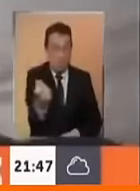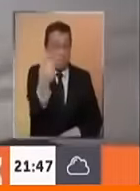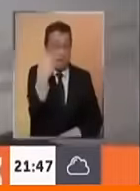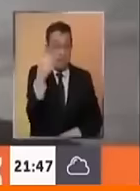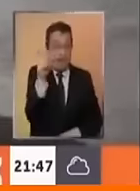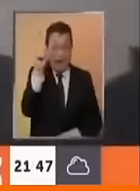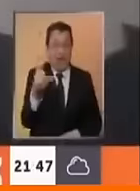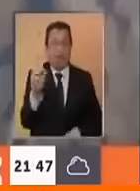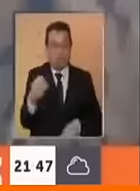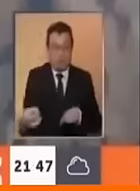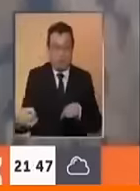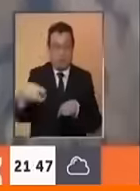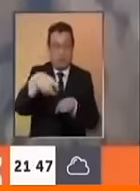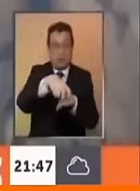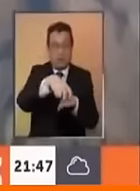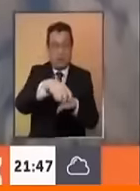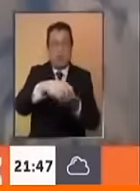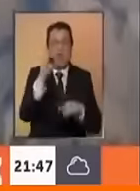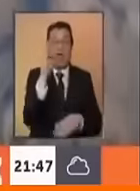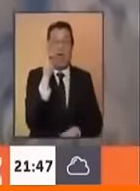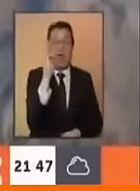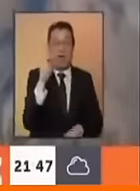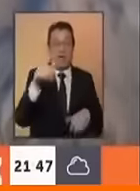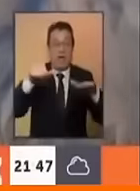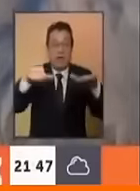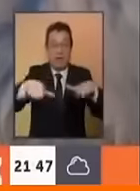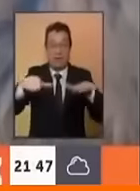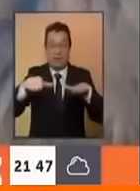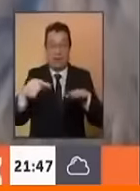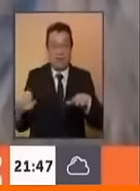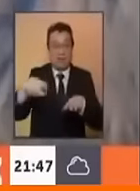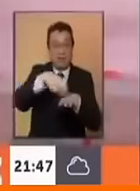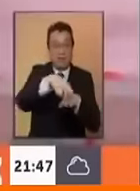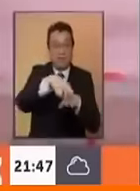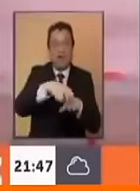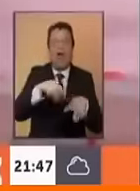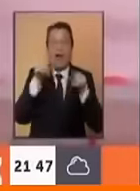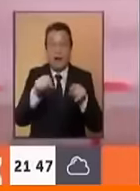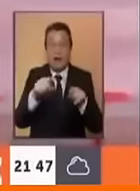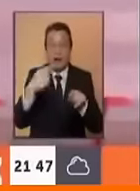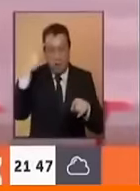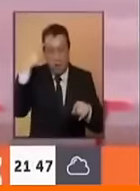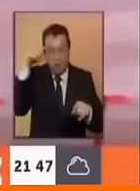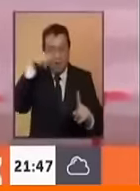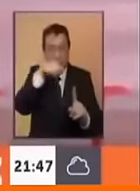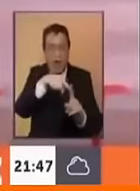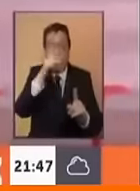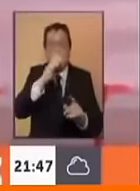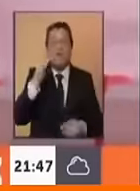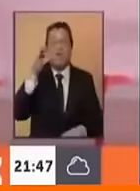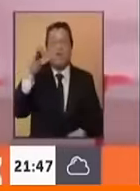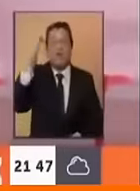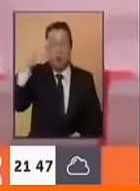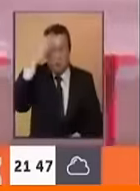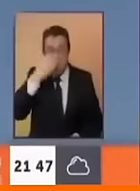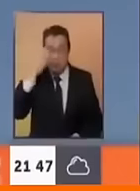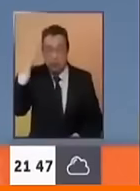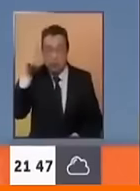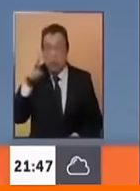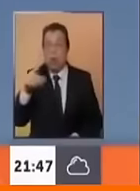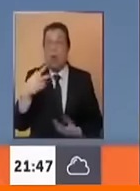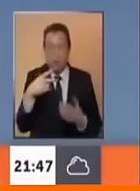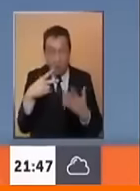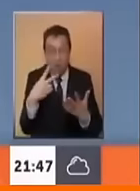podrá comandar el poderoso Fighting Falcon, una meta que se impuso cuando aún pensaba en su futuro profesional y los vio por primera